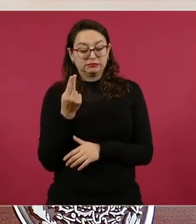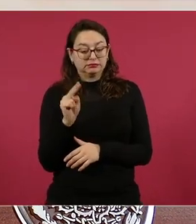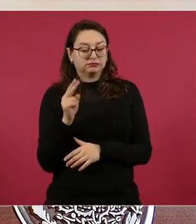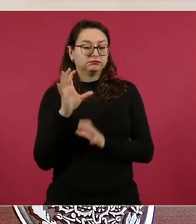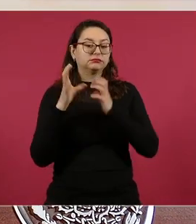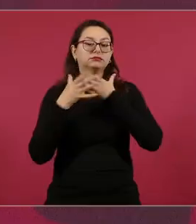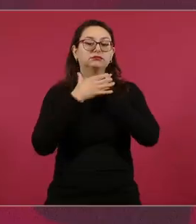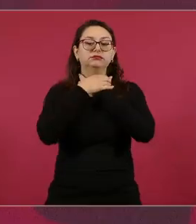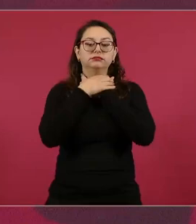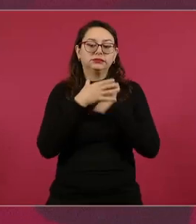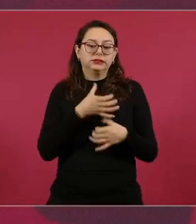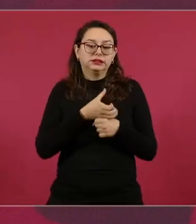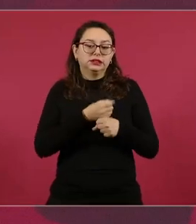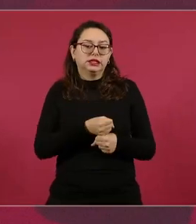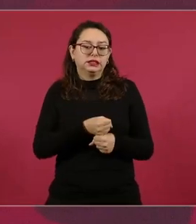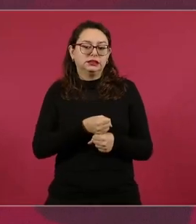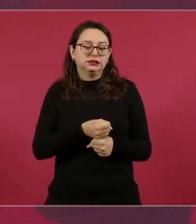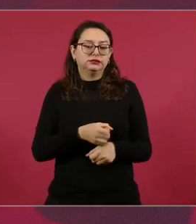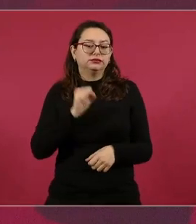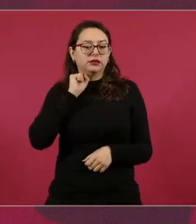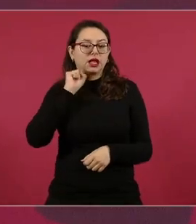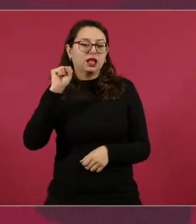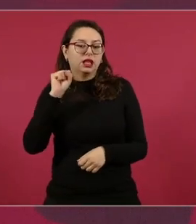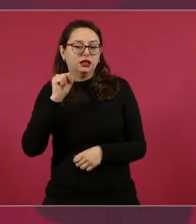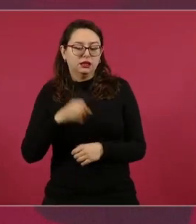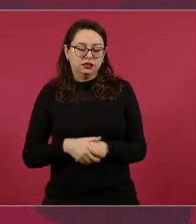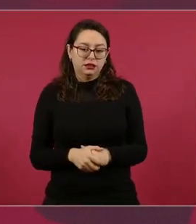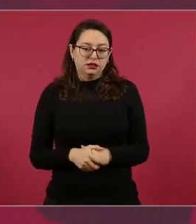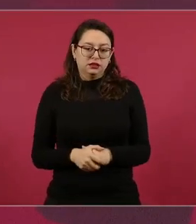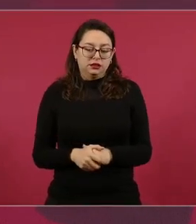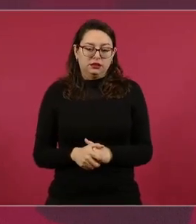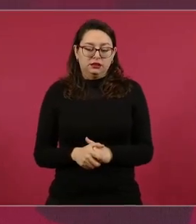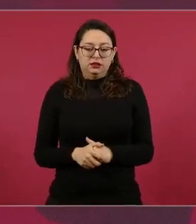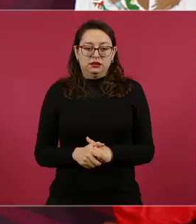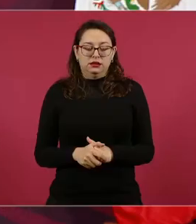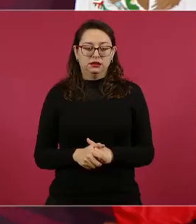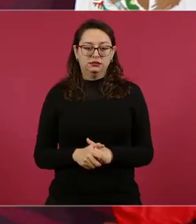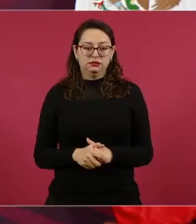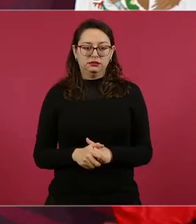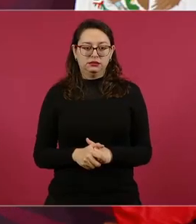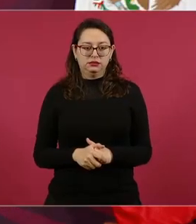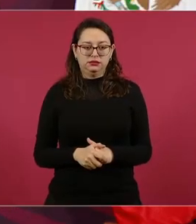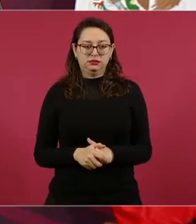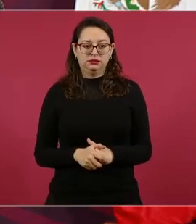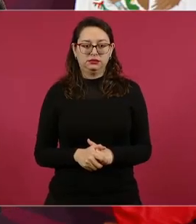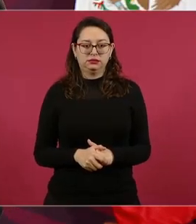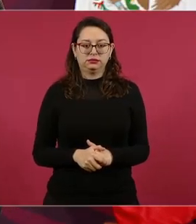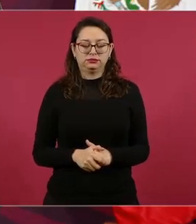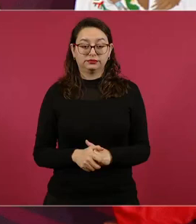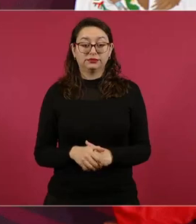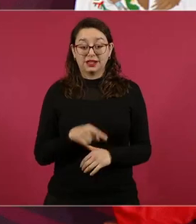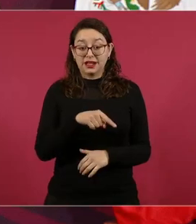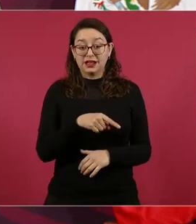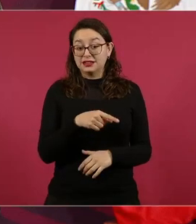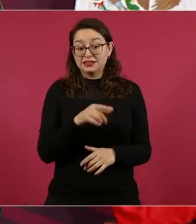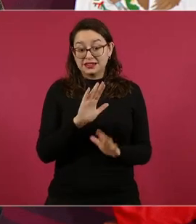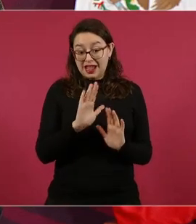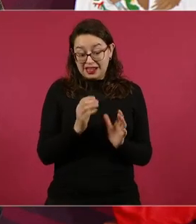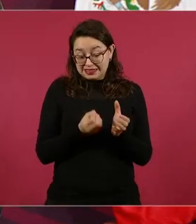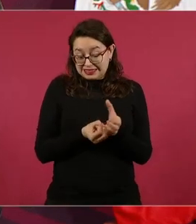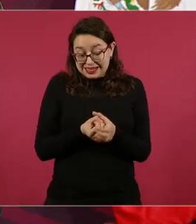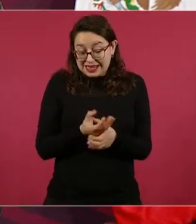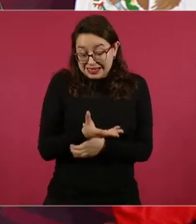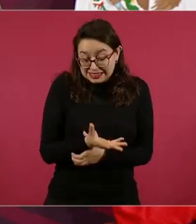lo estrangularon en la cárcel en Estados Unidos. El día que iba a salir,